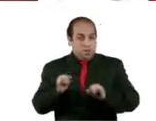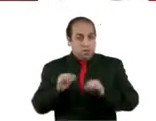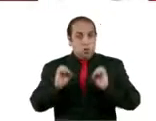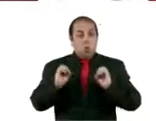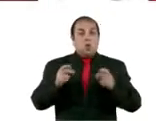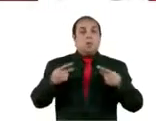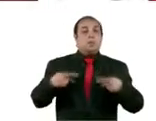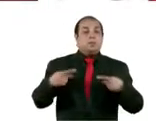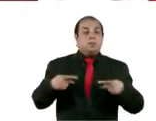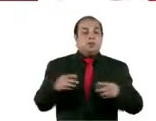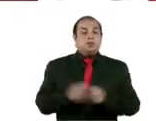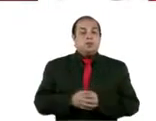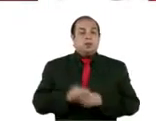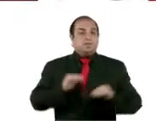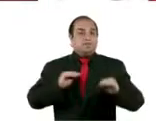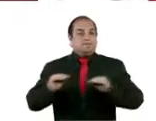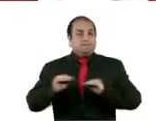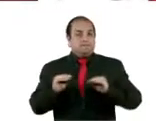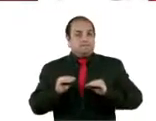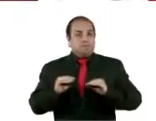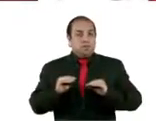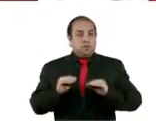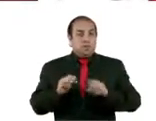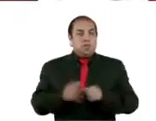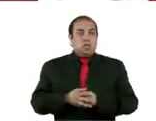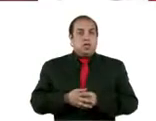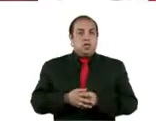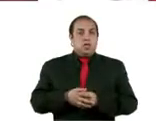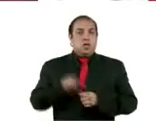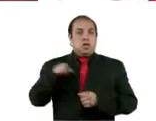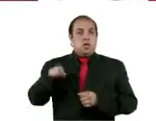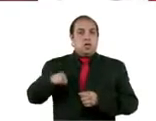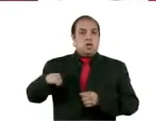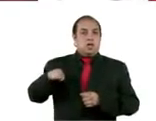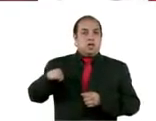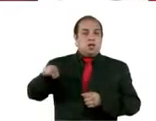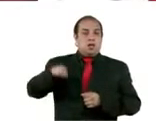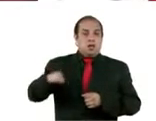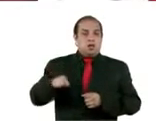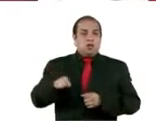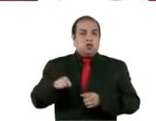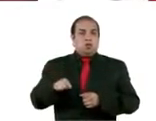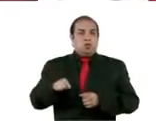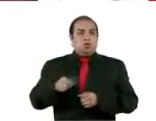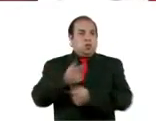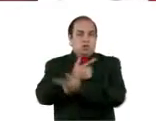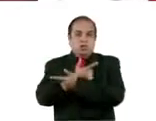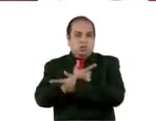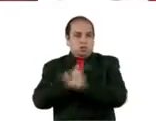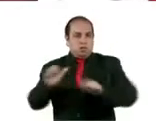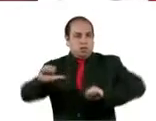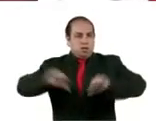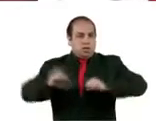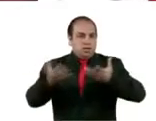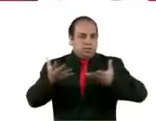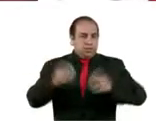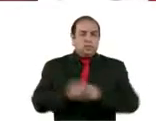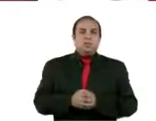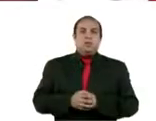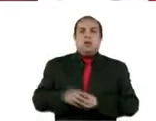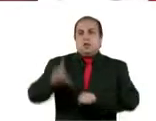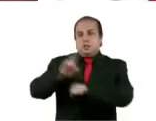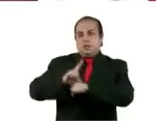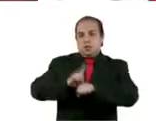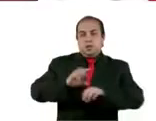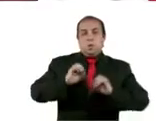de las personas para moverse, para ser autosuficientes en su vida diaria, o también para lo que tiene que ver con